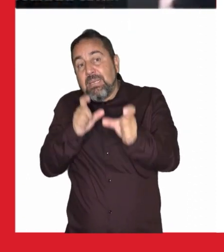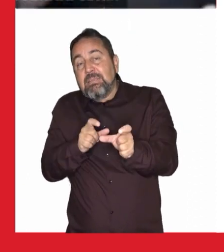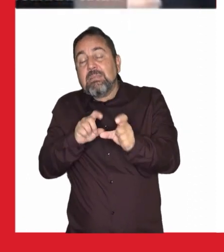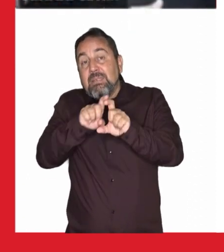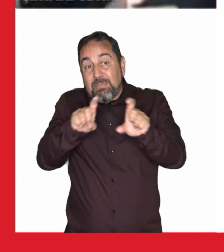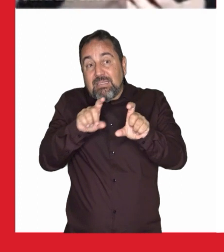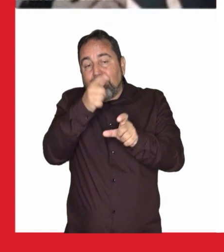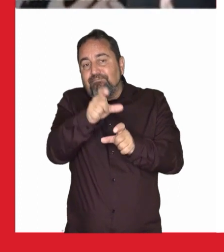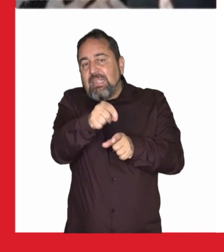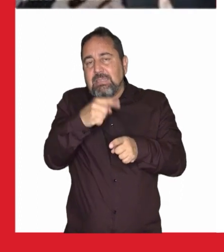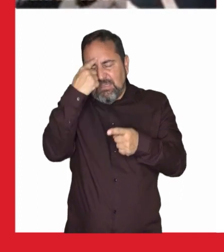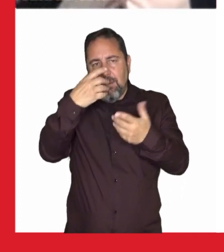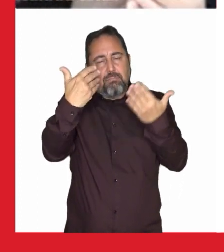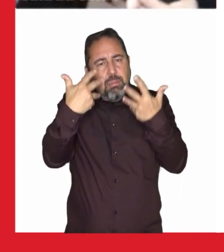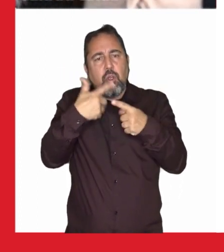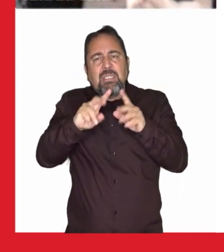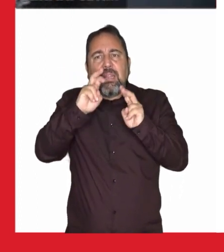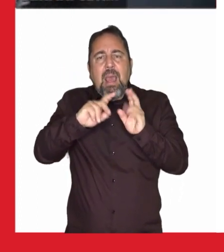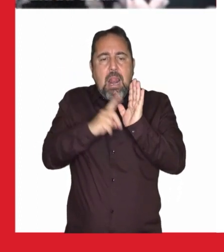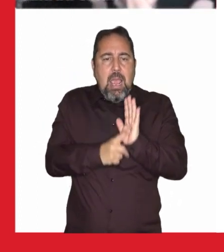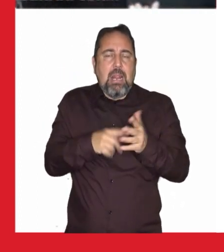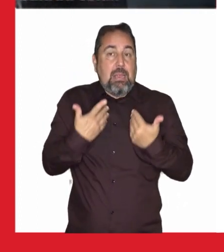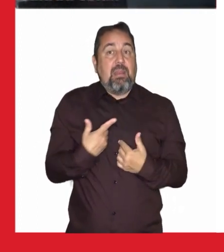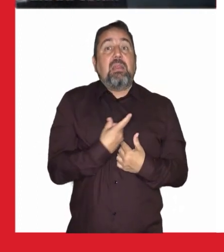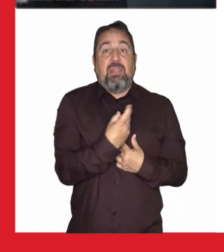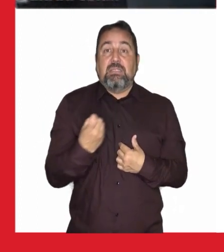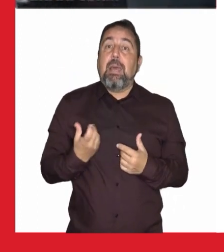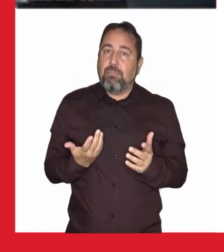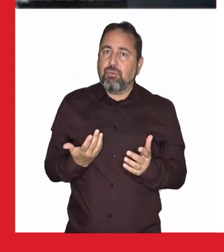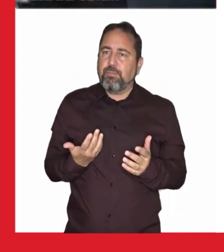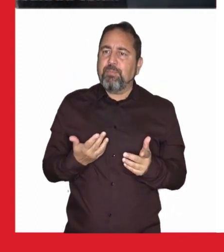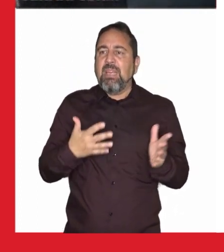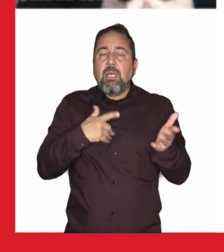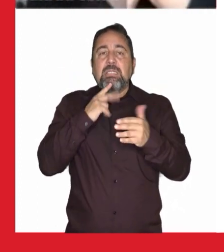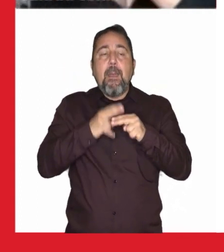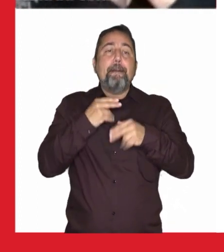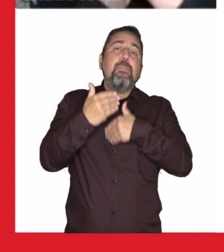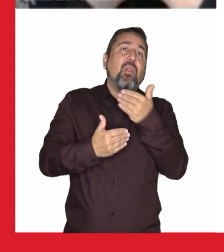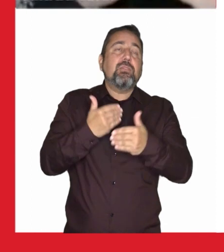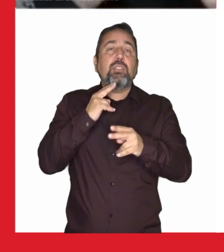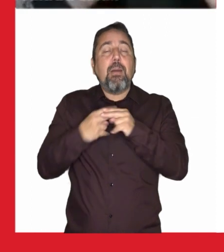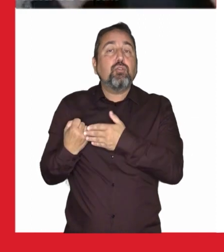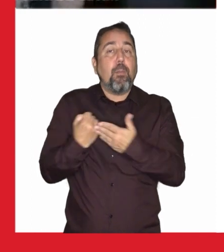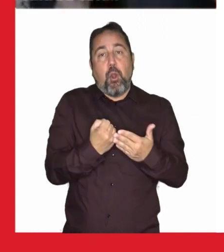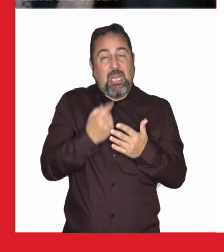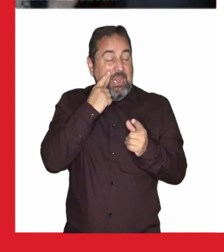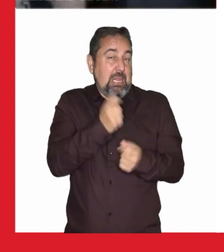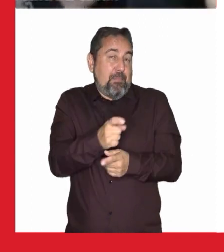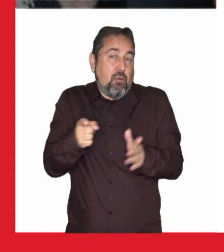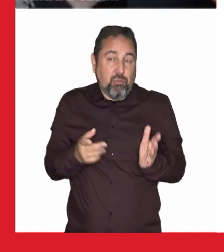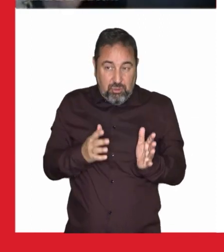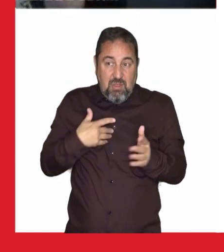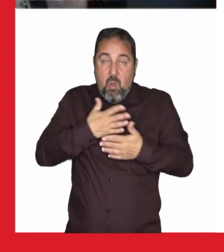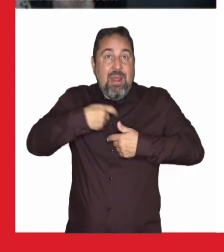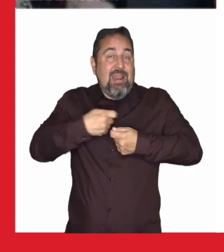a alguien, o bien dentro de la empresa o bien fuera, que se ocupe de asegurarse que contemplas todo eso. ¿Vale? Entonces, si os fijáis, todos estos son más o menos